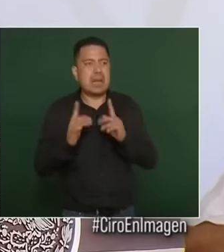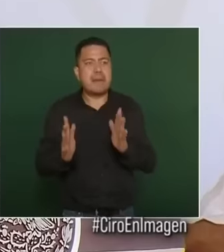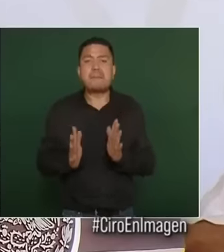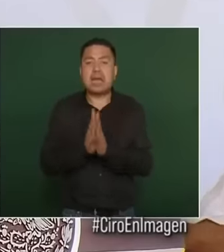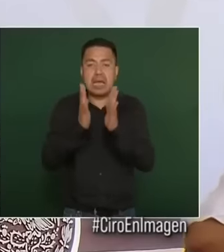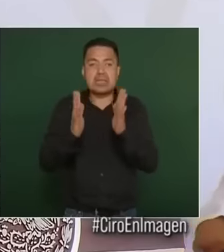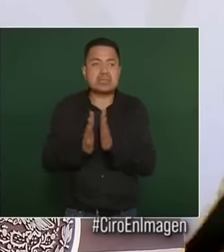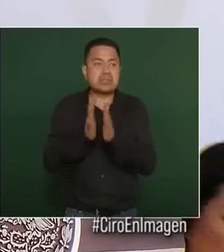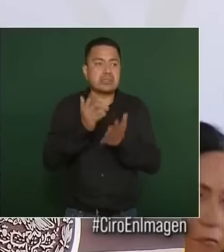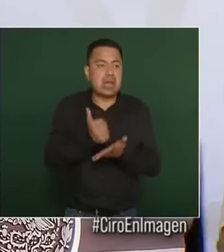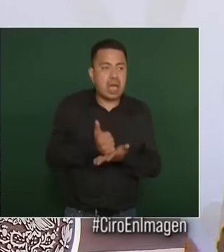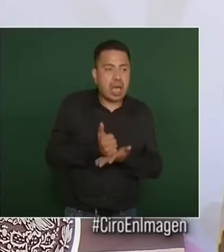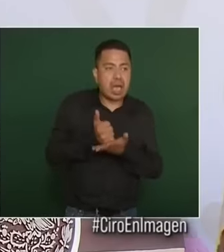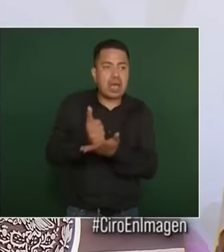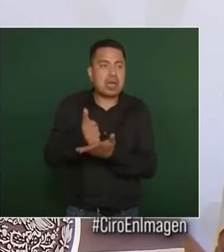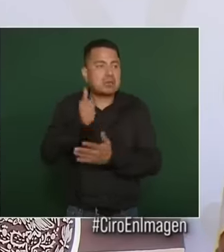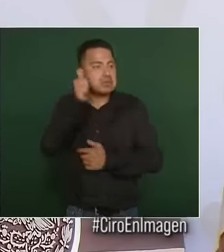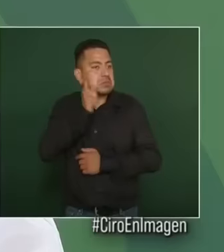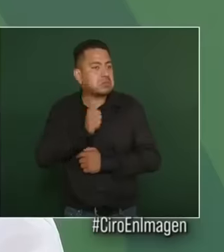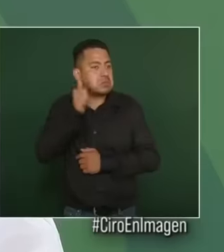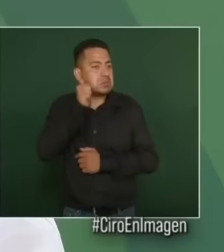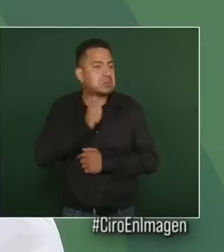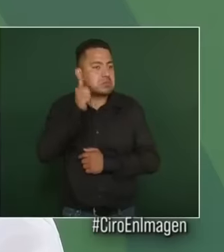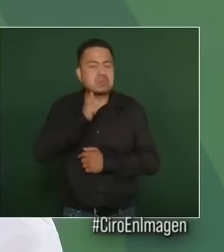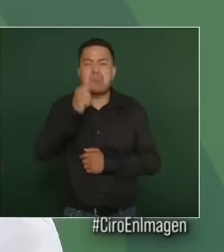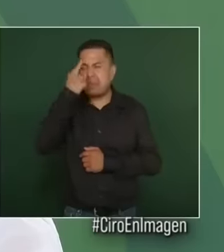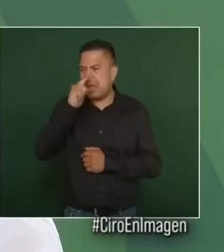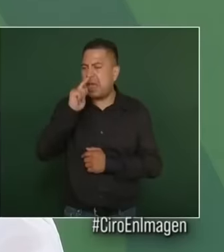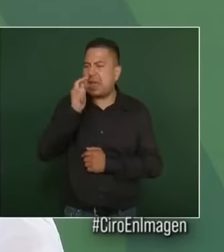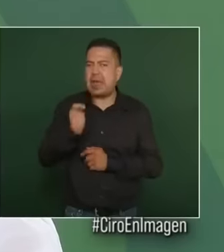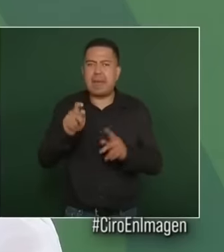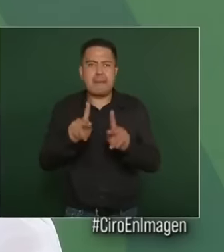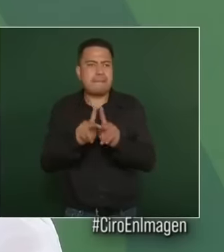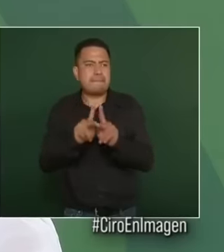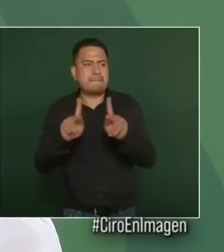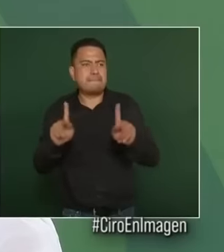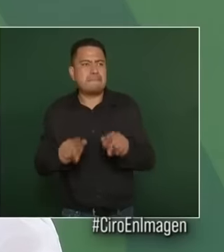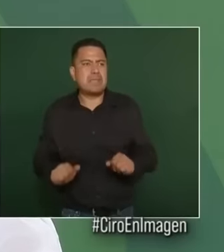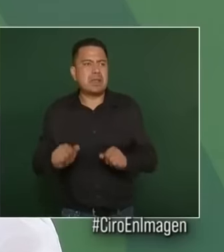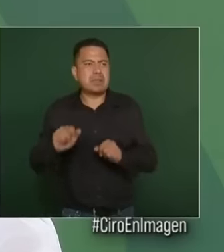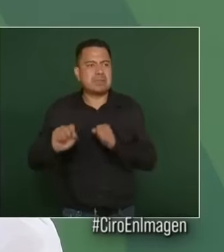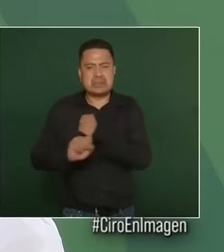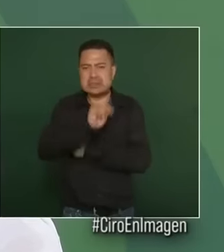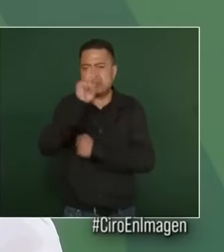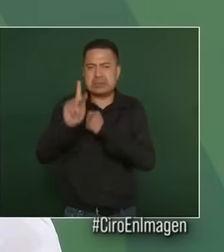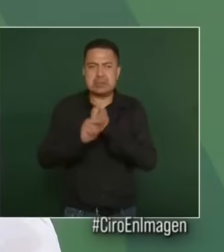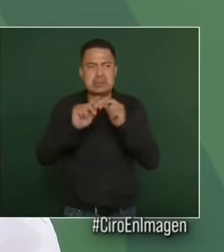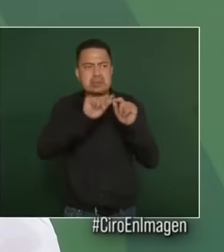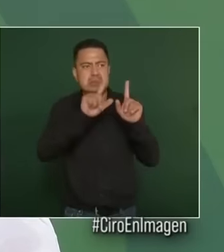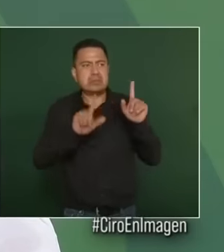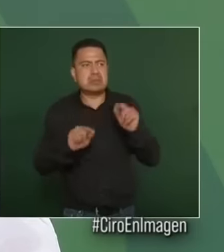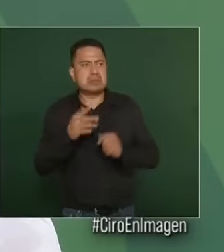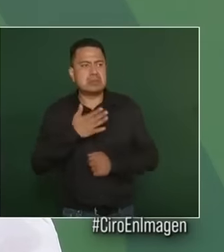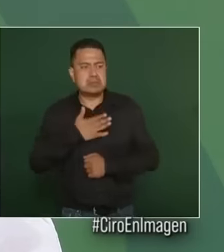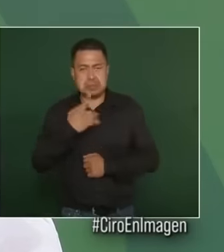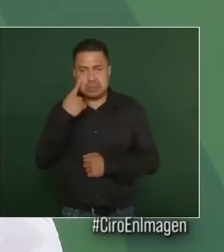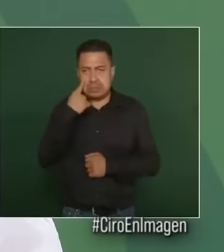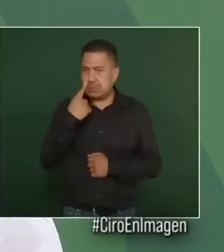participan, ayudan en la pacificación del país. Lo veo muy bien.